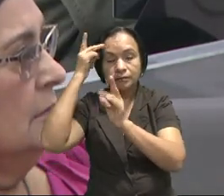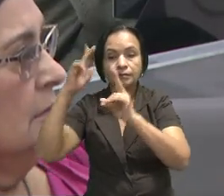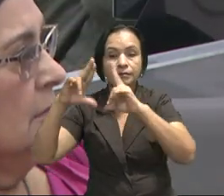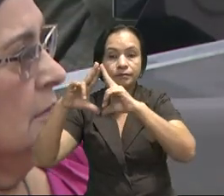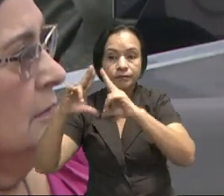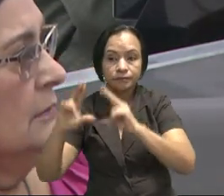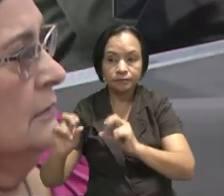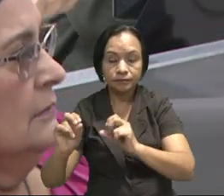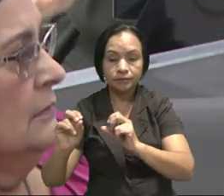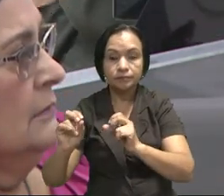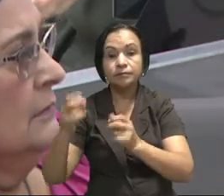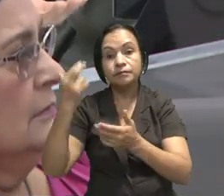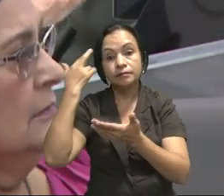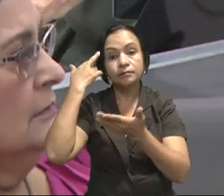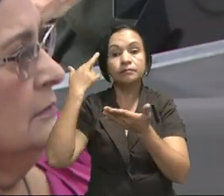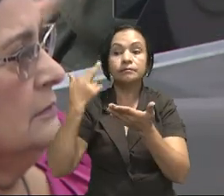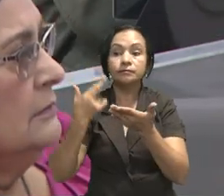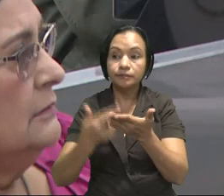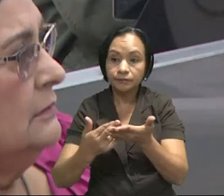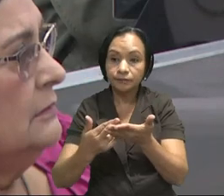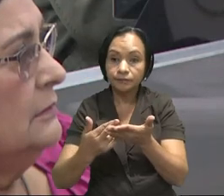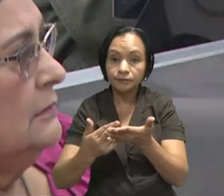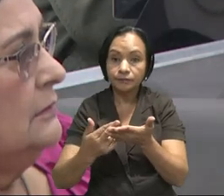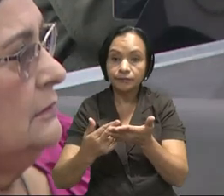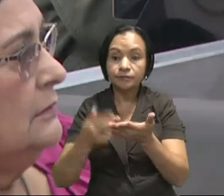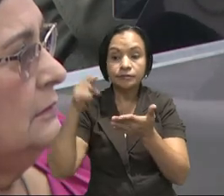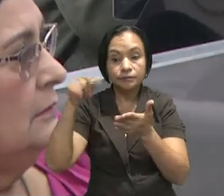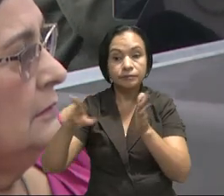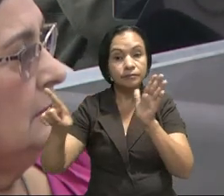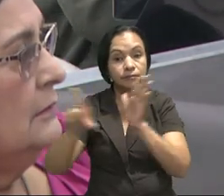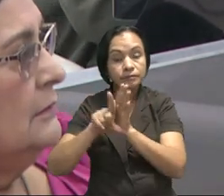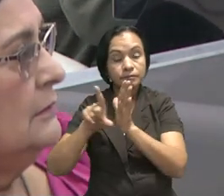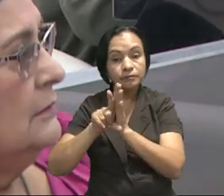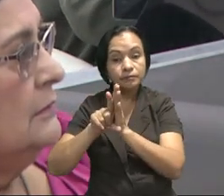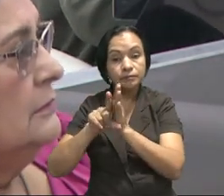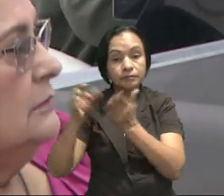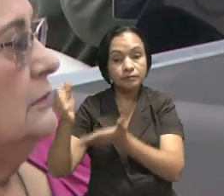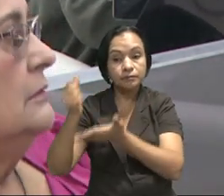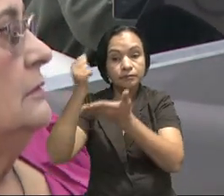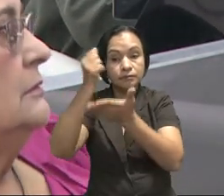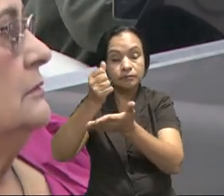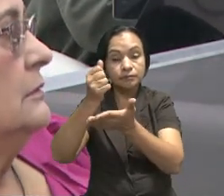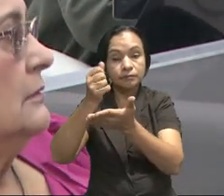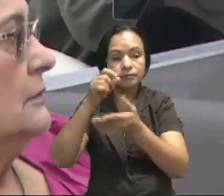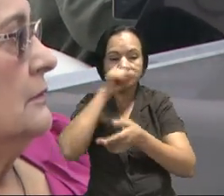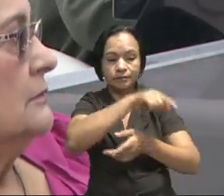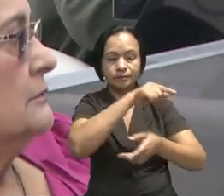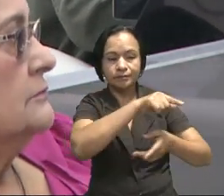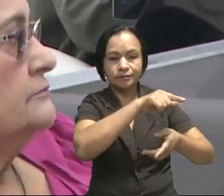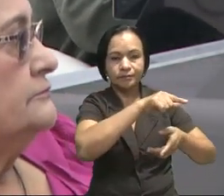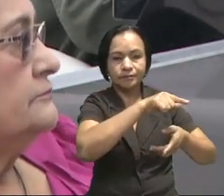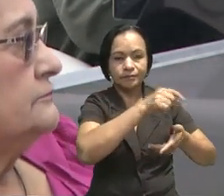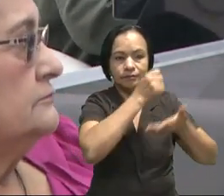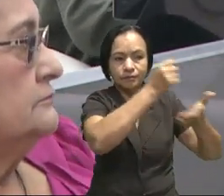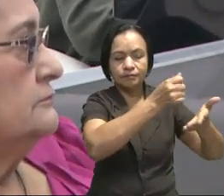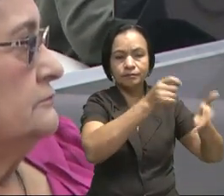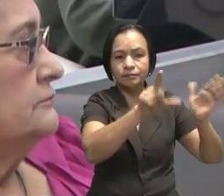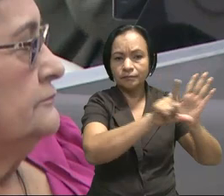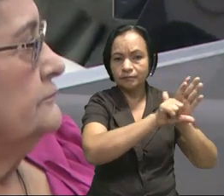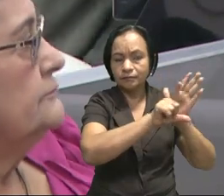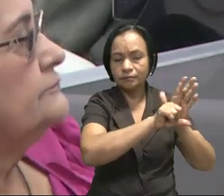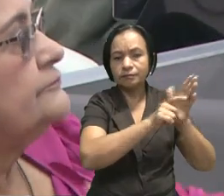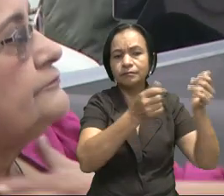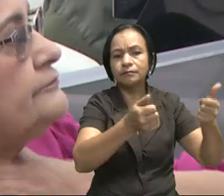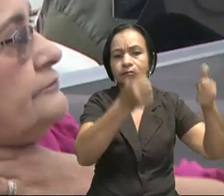Política. Y recordemos también de que esta ley de pensiones de gracia otorgada por el INSS, que es un decreto ley,